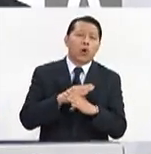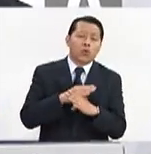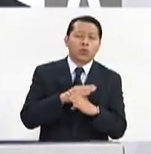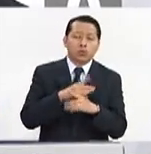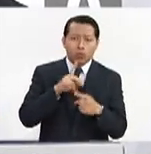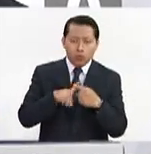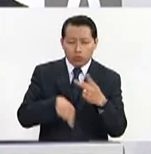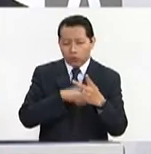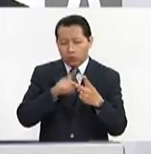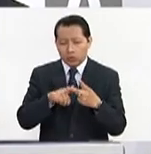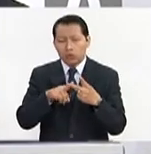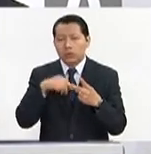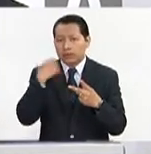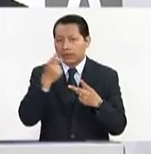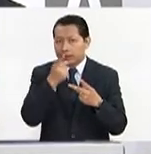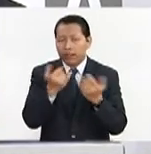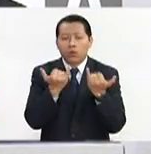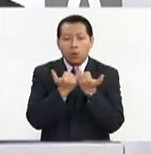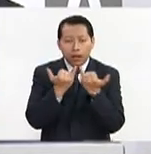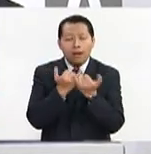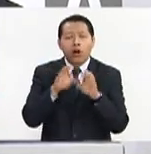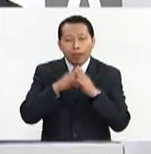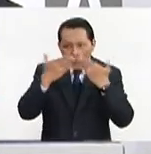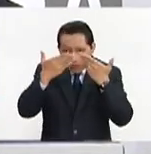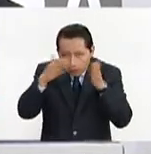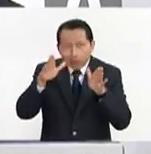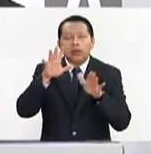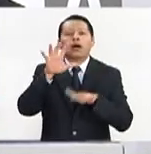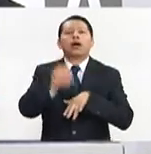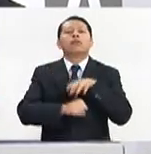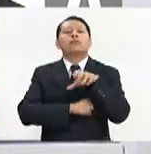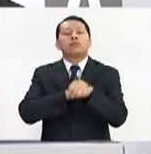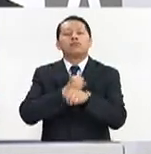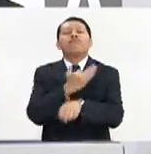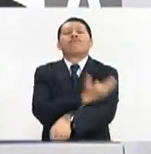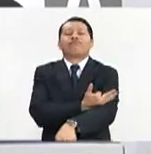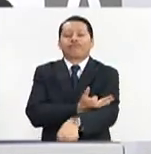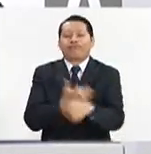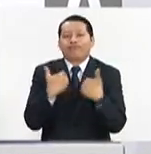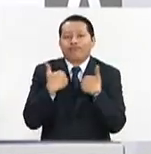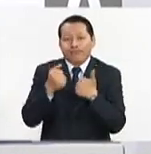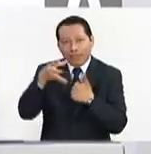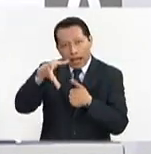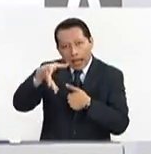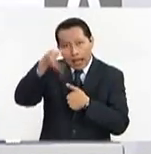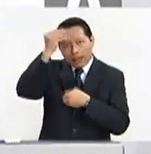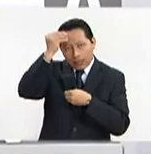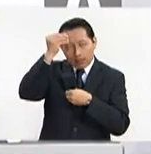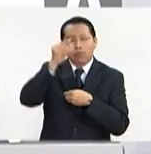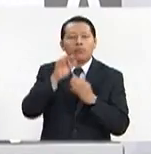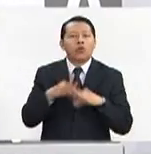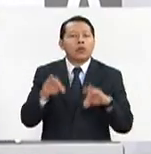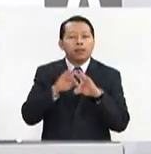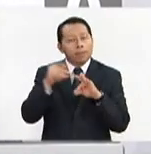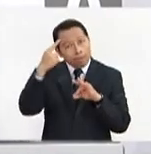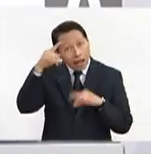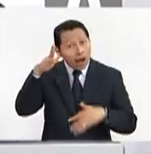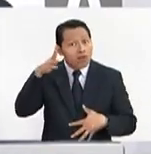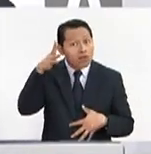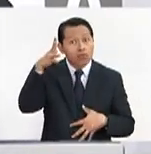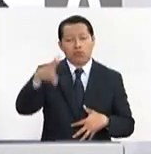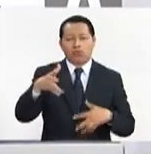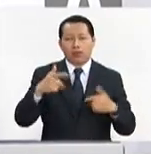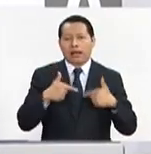es aprender, como ahora estamos aprendiendo también, para las futuras generaciones. Aprender y,